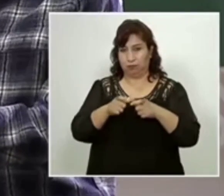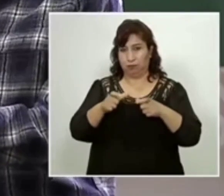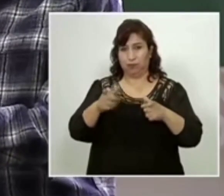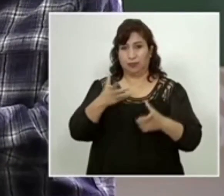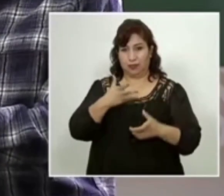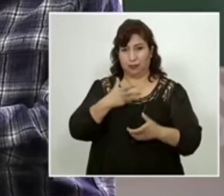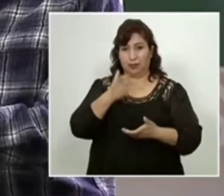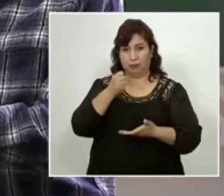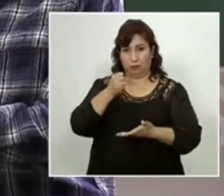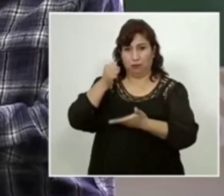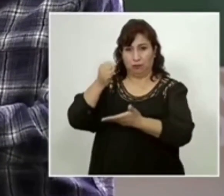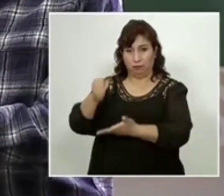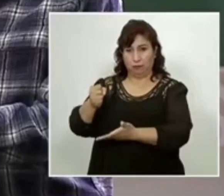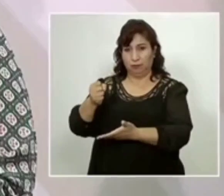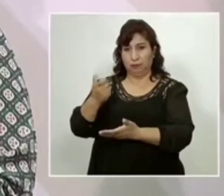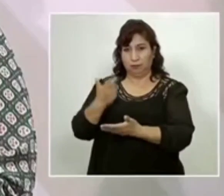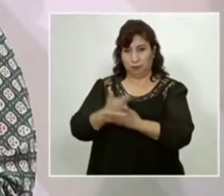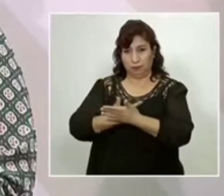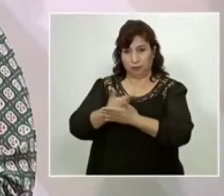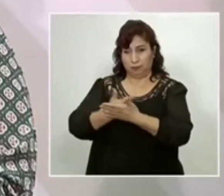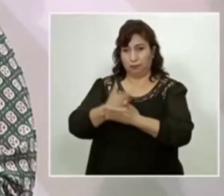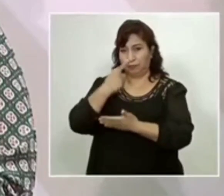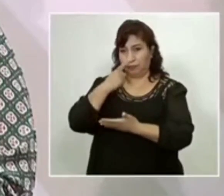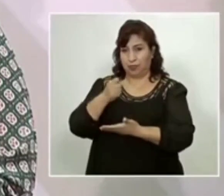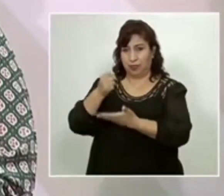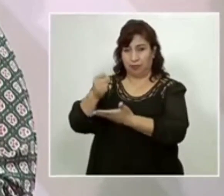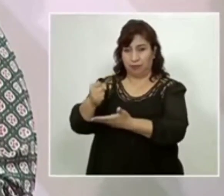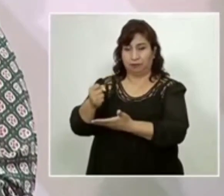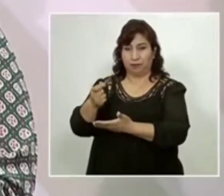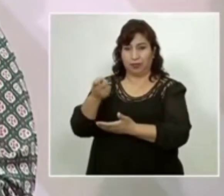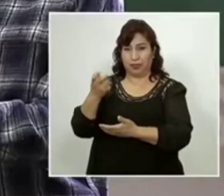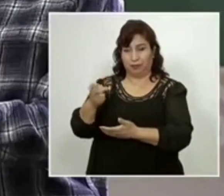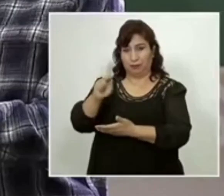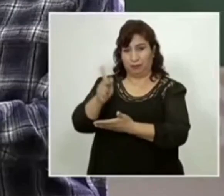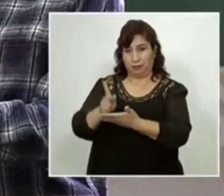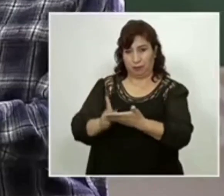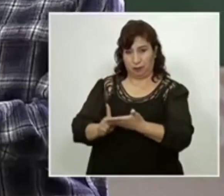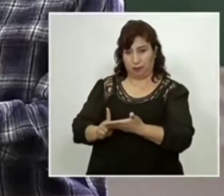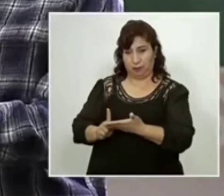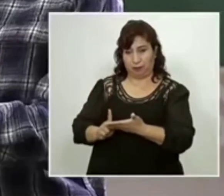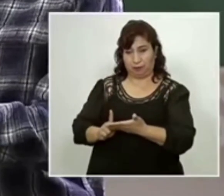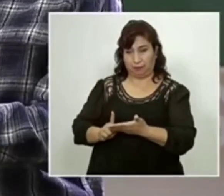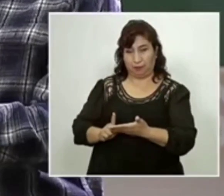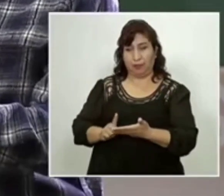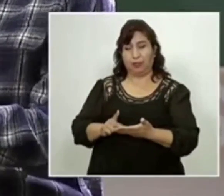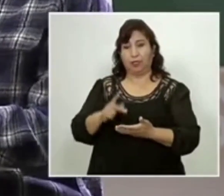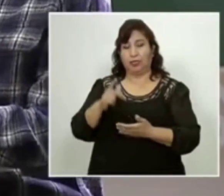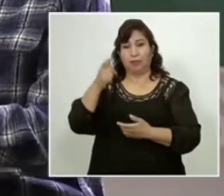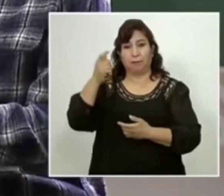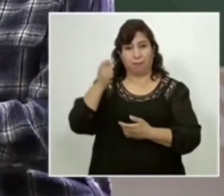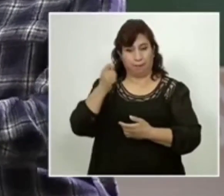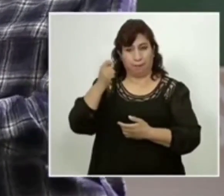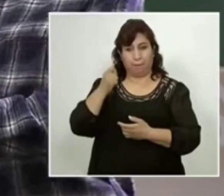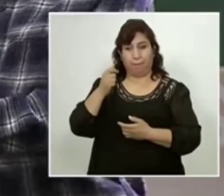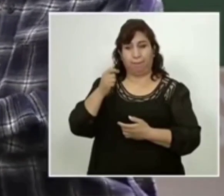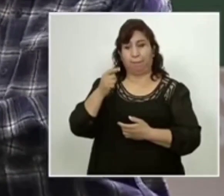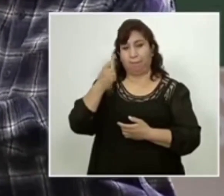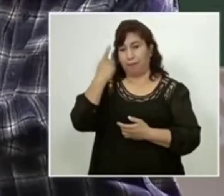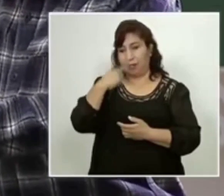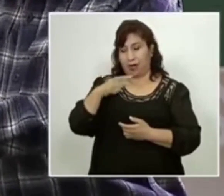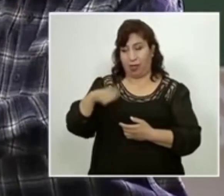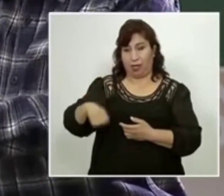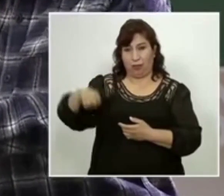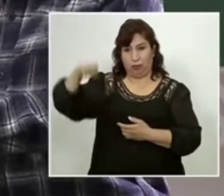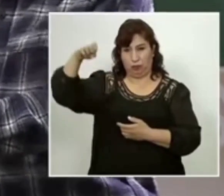Presupuesto para seguir con este programa. Lo de pensión para